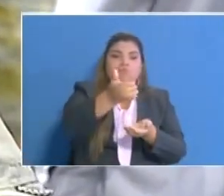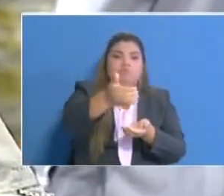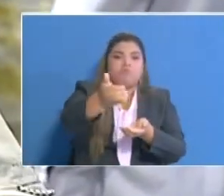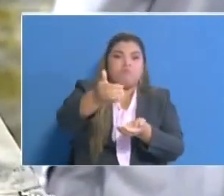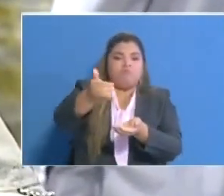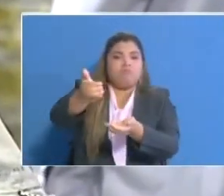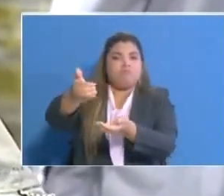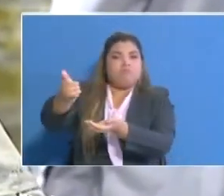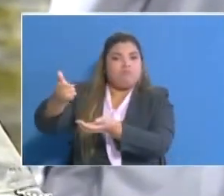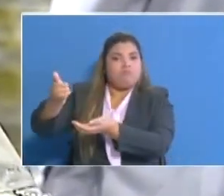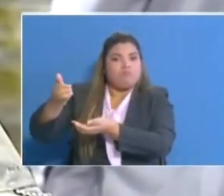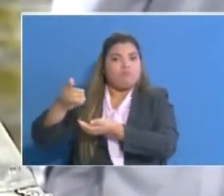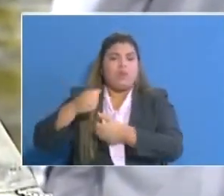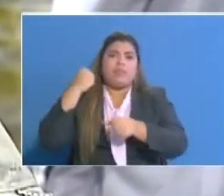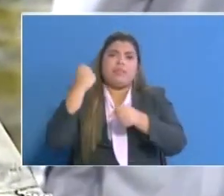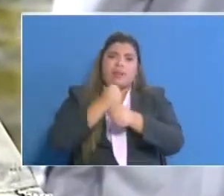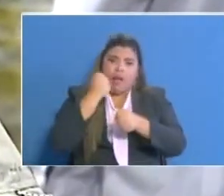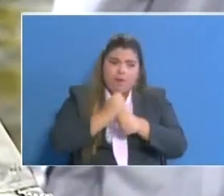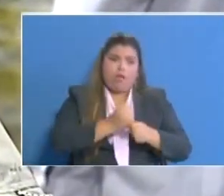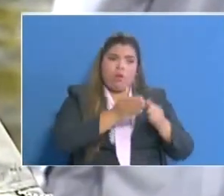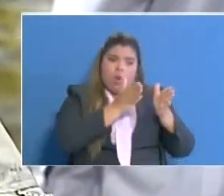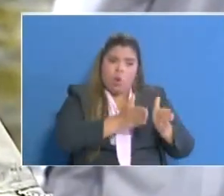los trabajadores organizados,